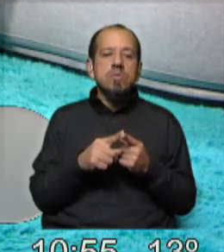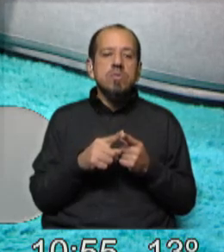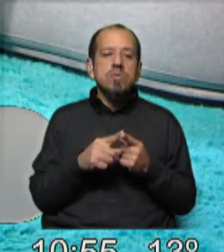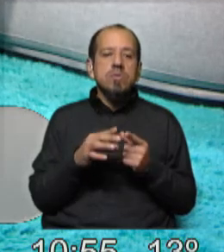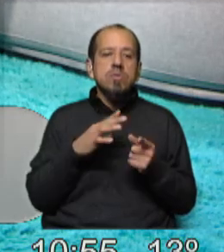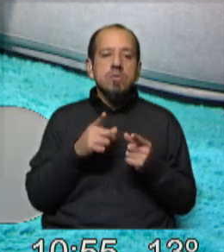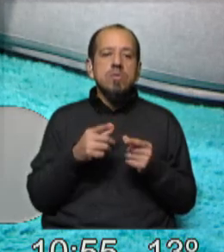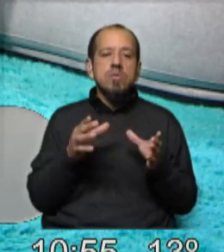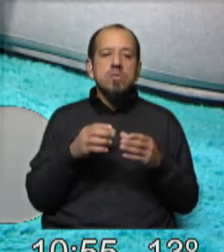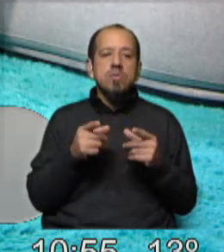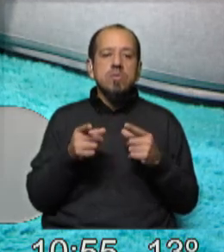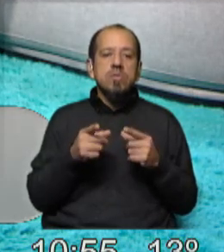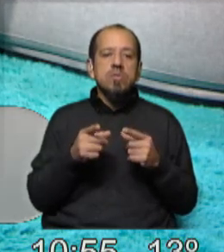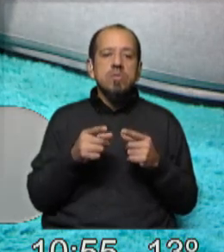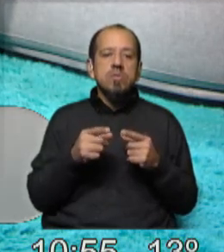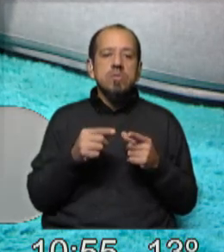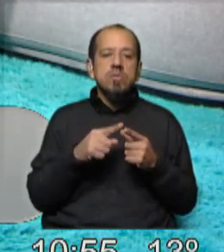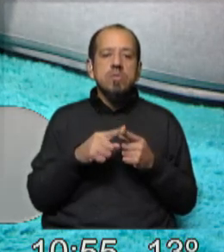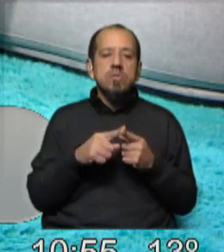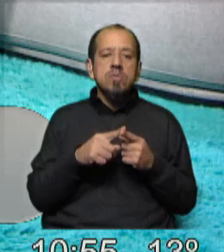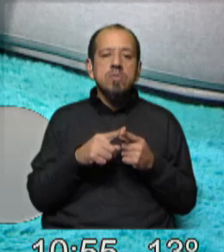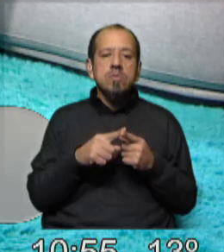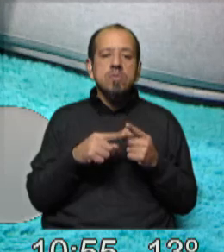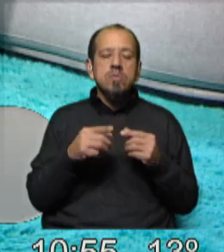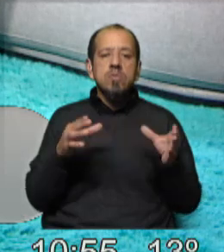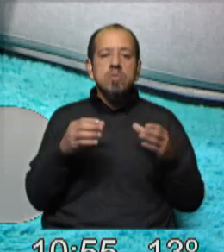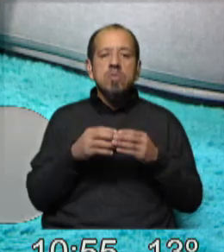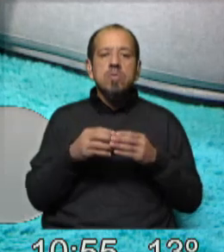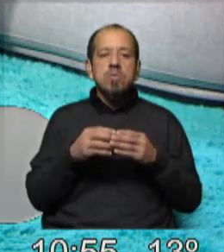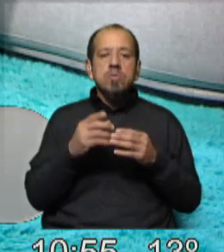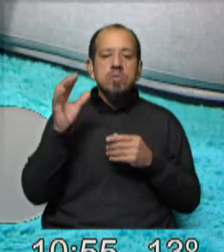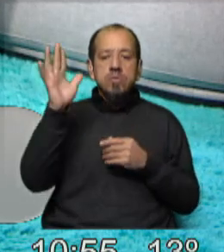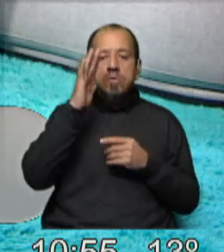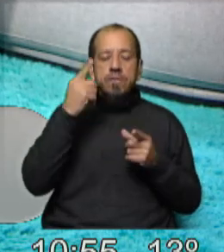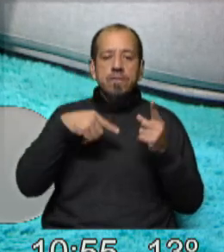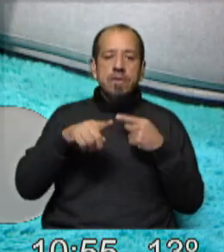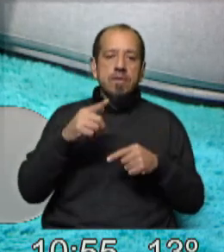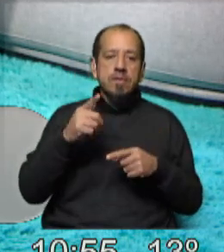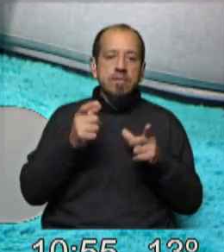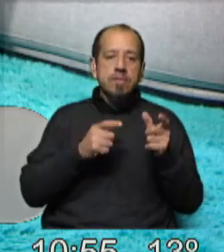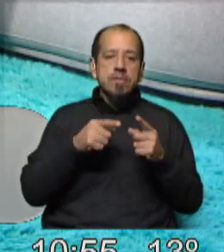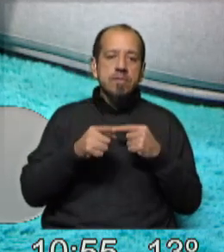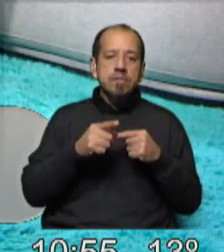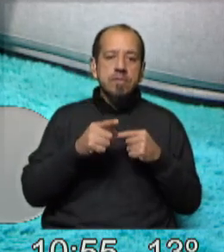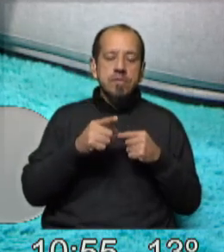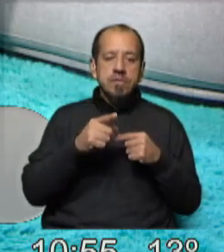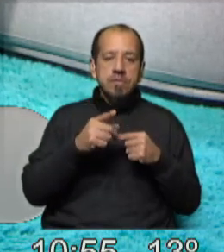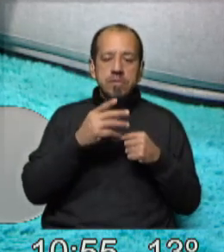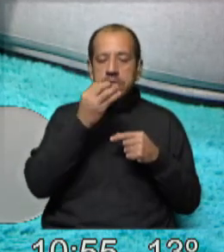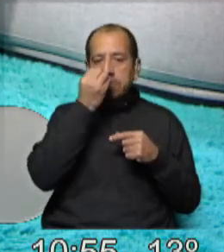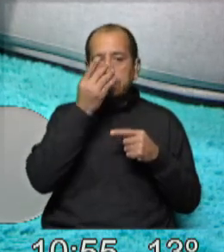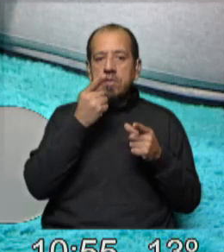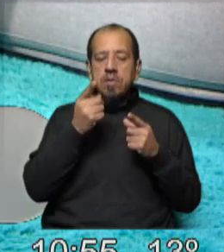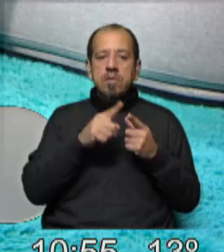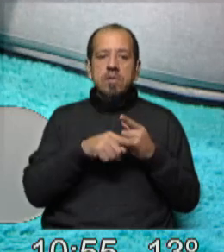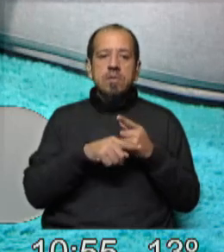hay una banda que va a abrir que es Un Tapa na Cara. Ajá. Es una banda del interior, bueno, gente de Flores y más